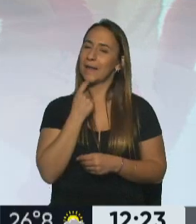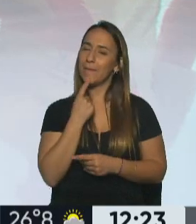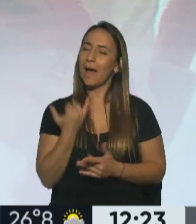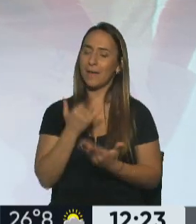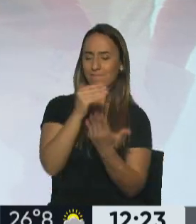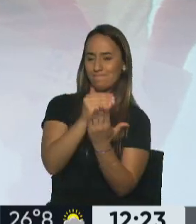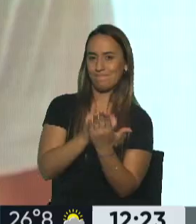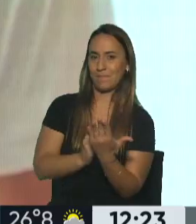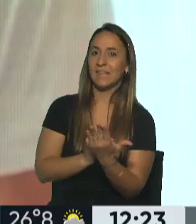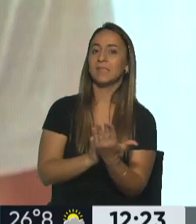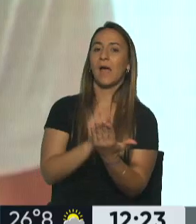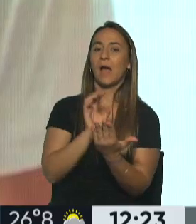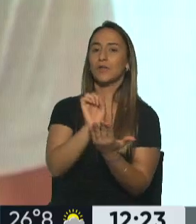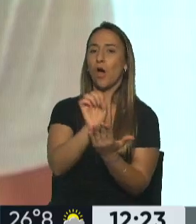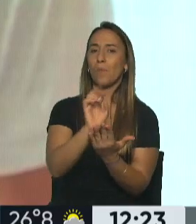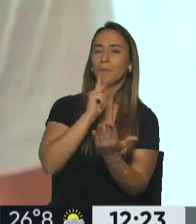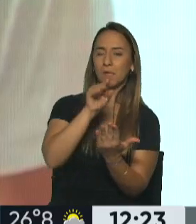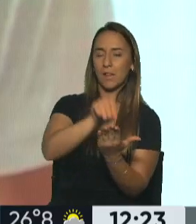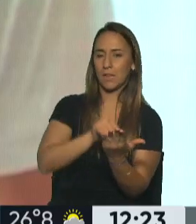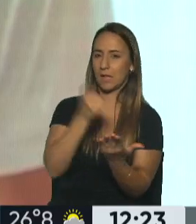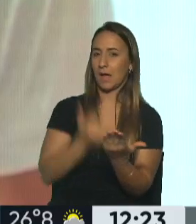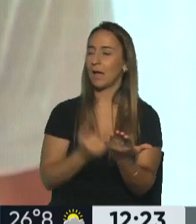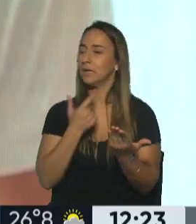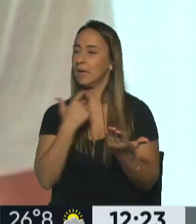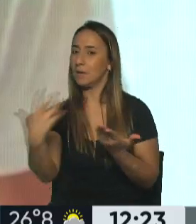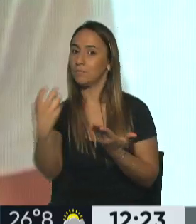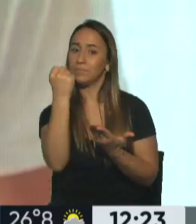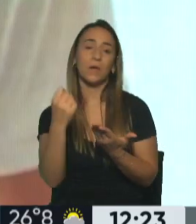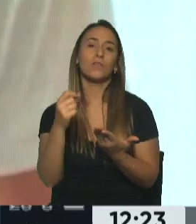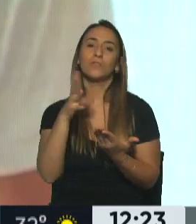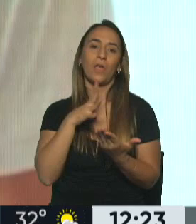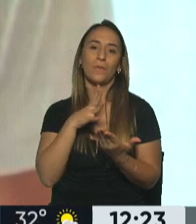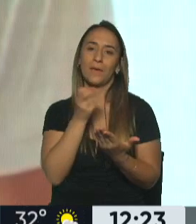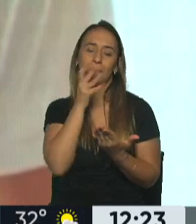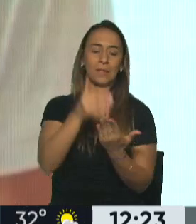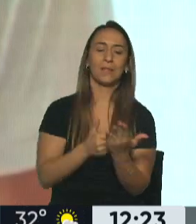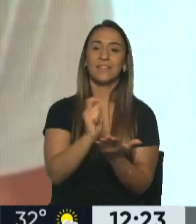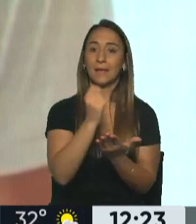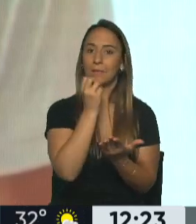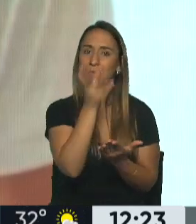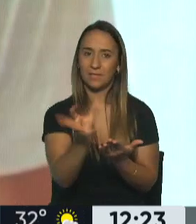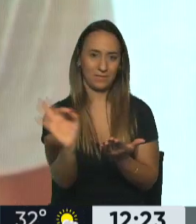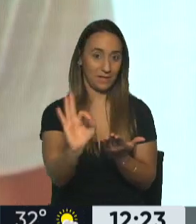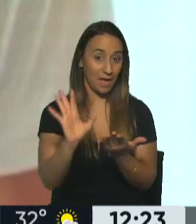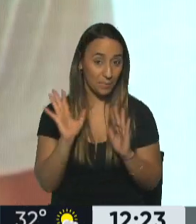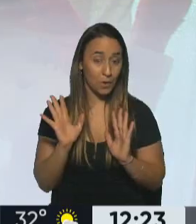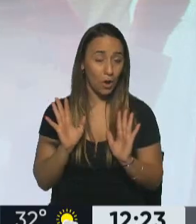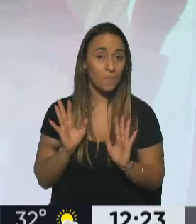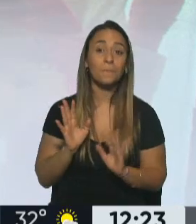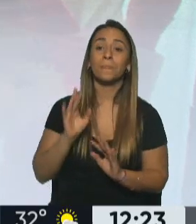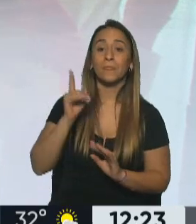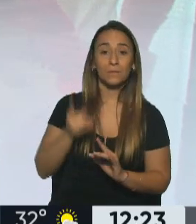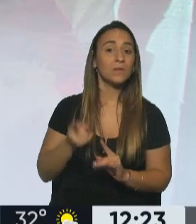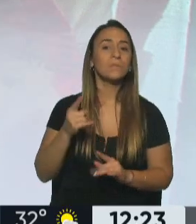nombres pero sí haría una incursión por el fútbol uruguayo para ater eso que siempre le sale y le salió históricamente tamb bien